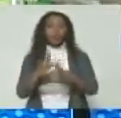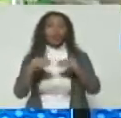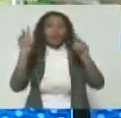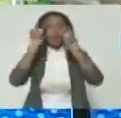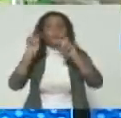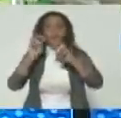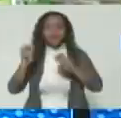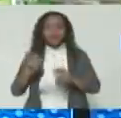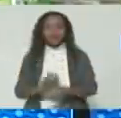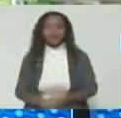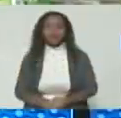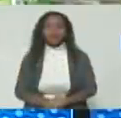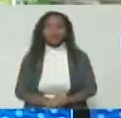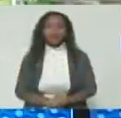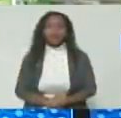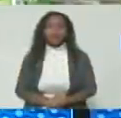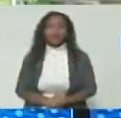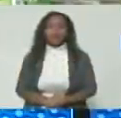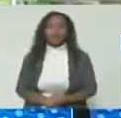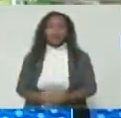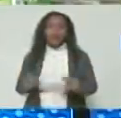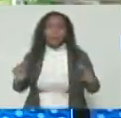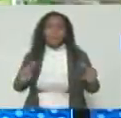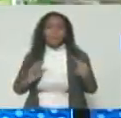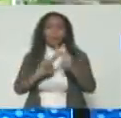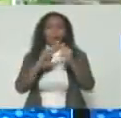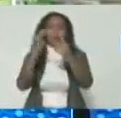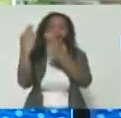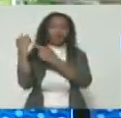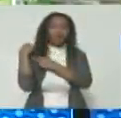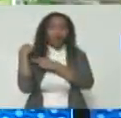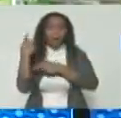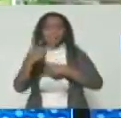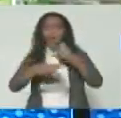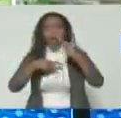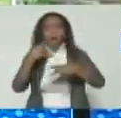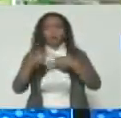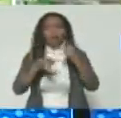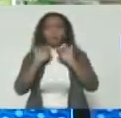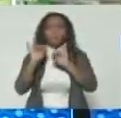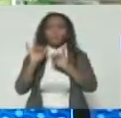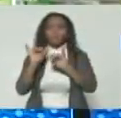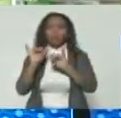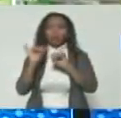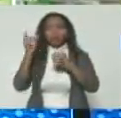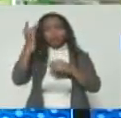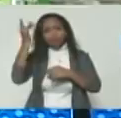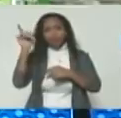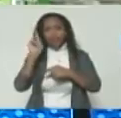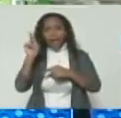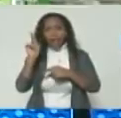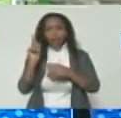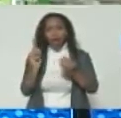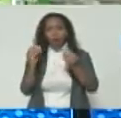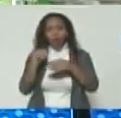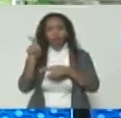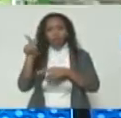investigaciones y ha encontrado responsables políticos, autores intelectuales de estos